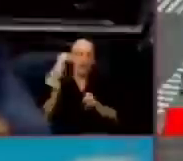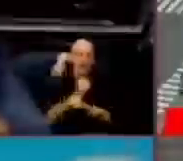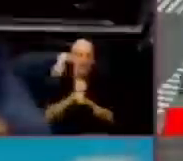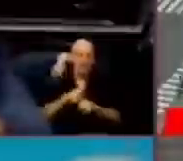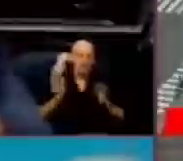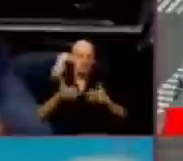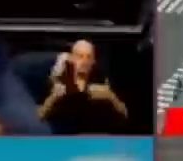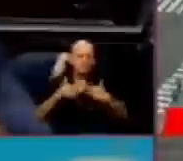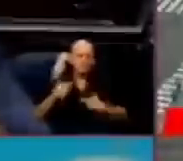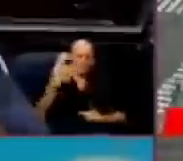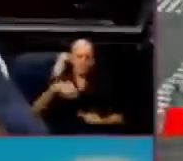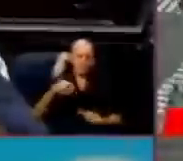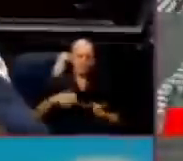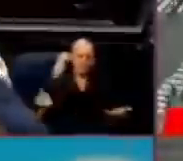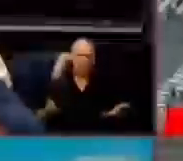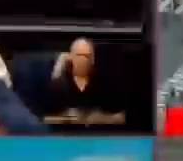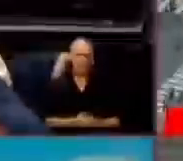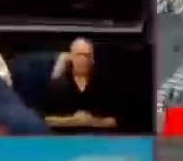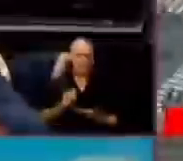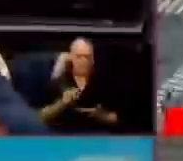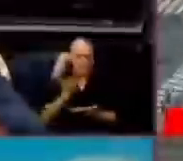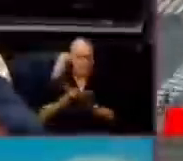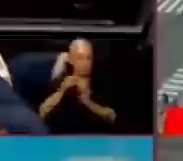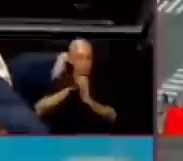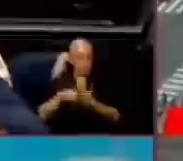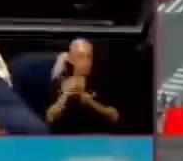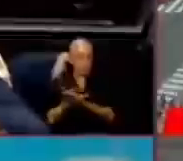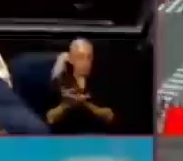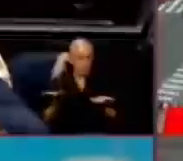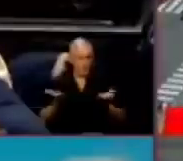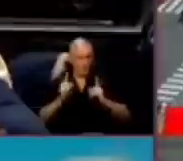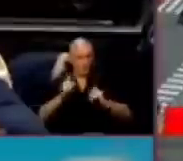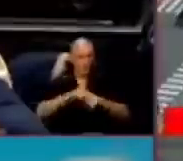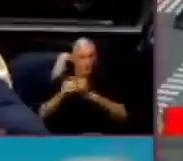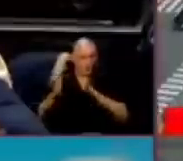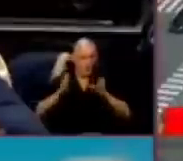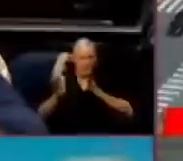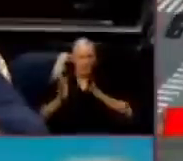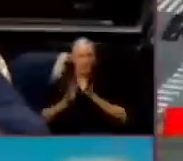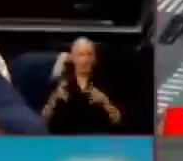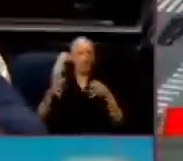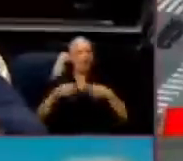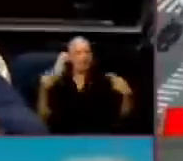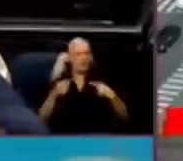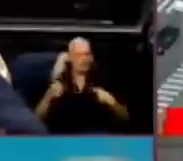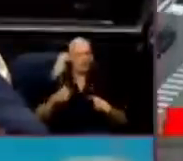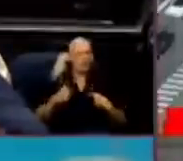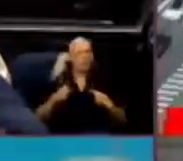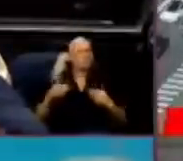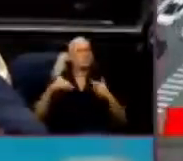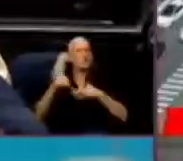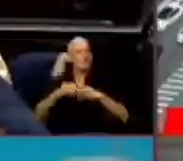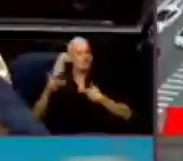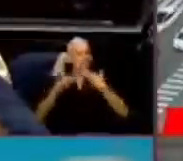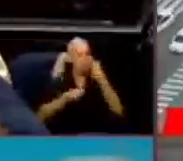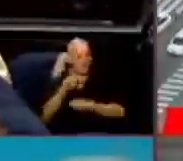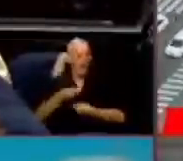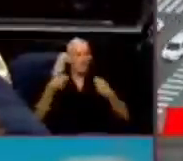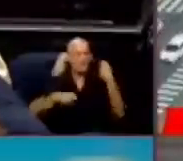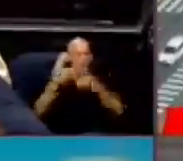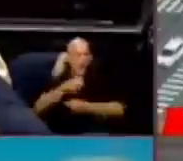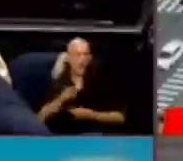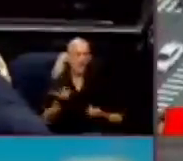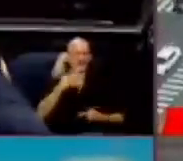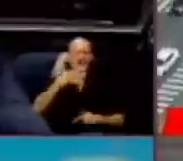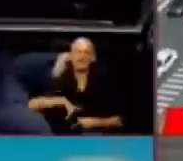más importantes compañías del mundo compitiendo en Argentina. Es un mercado muy competitivo, en el cual además estamos integrados